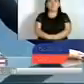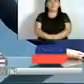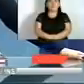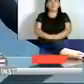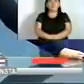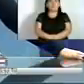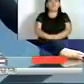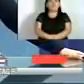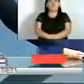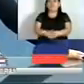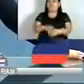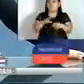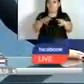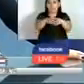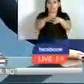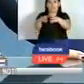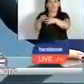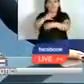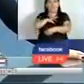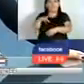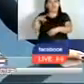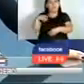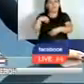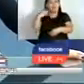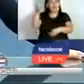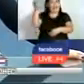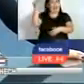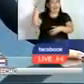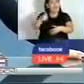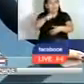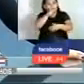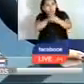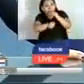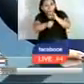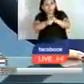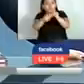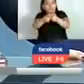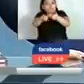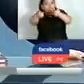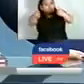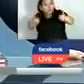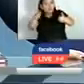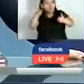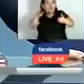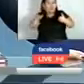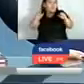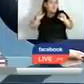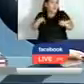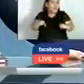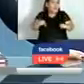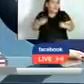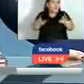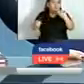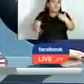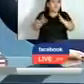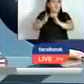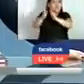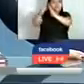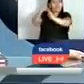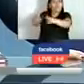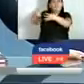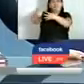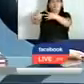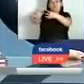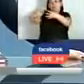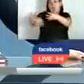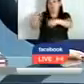Y cientos de familias inmigrantes que fueron separados en la frontera, su llegada a los Estados Unidos podrían quedarse legalmente en el país.